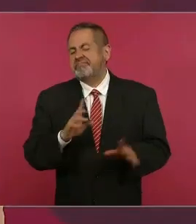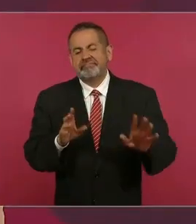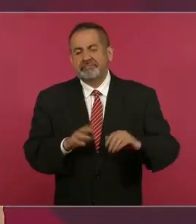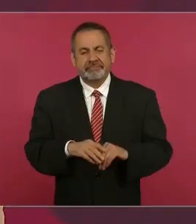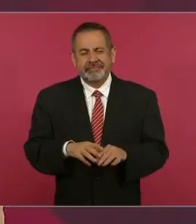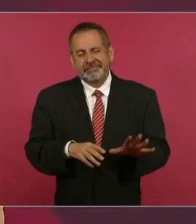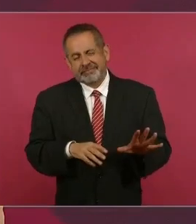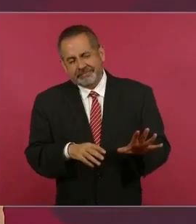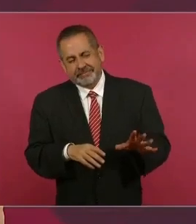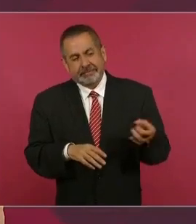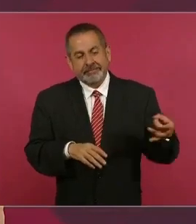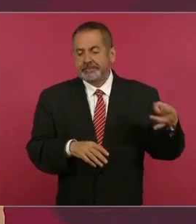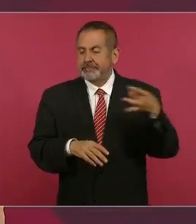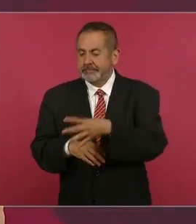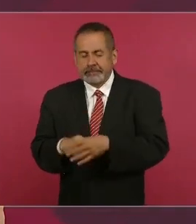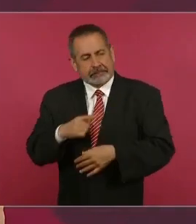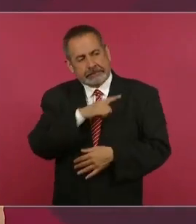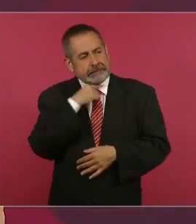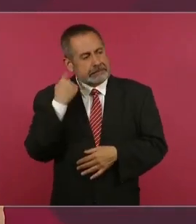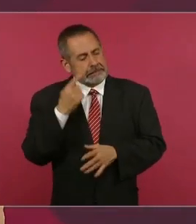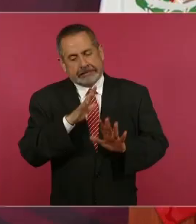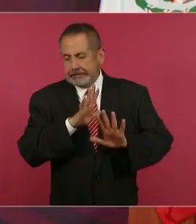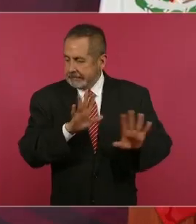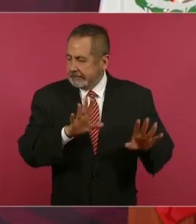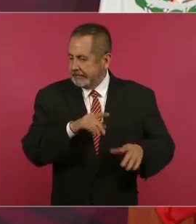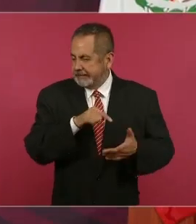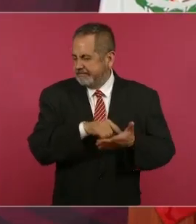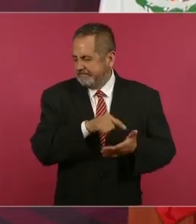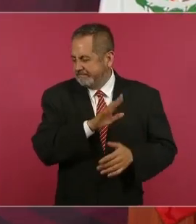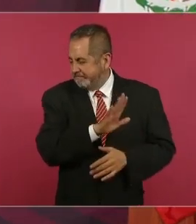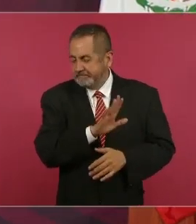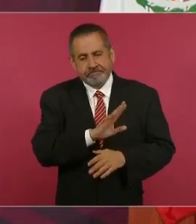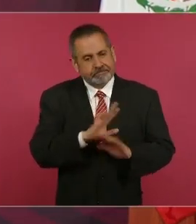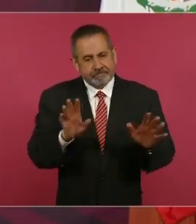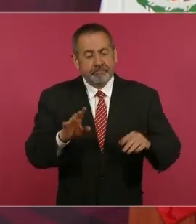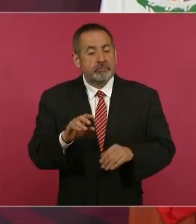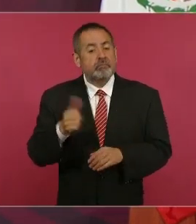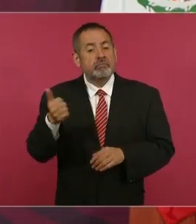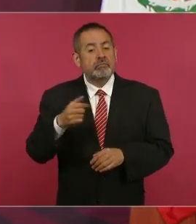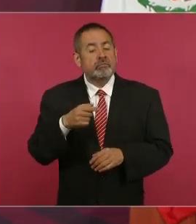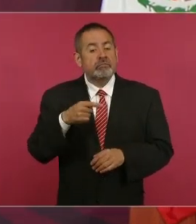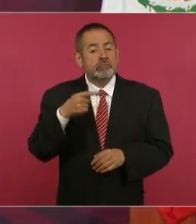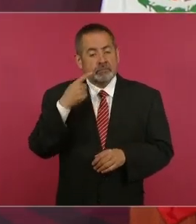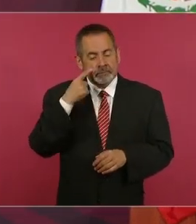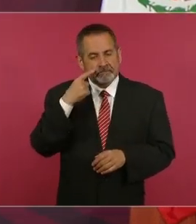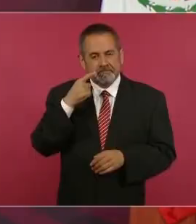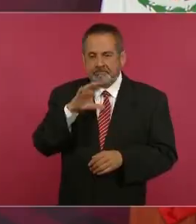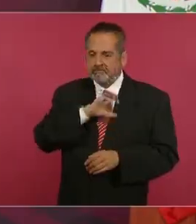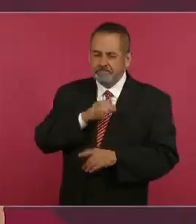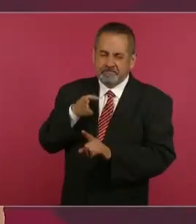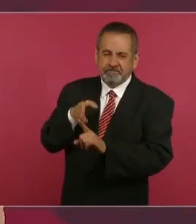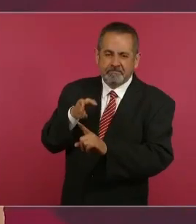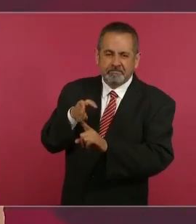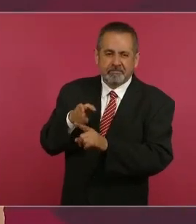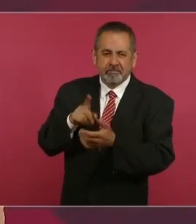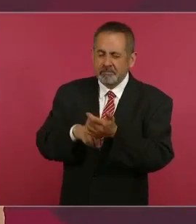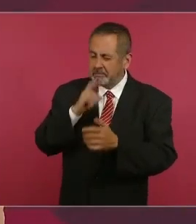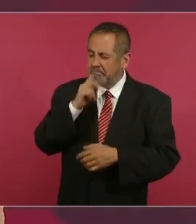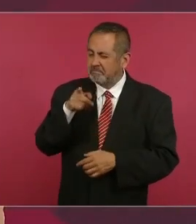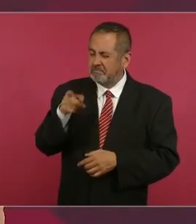no solo porque le ganaron a Houston, no, le voy a